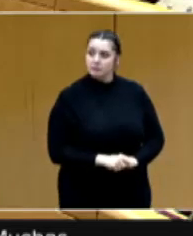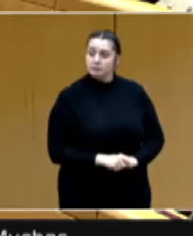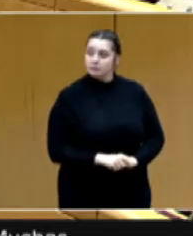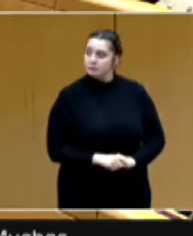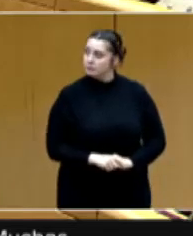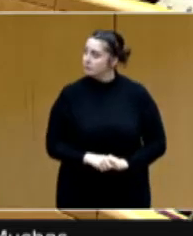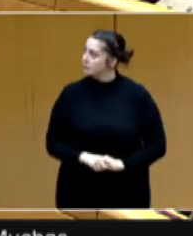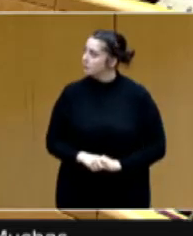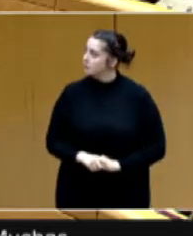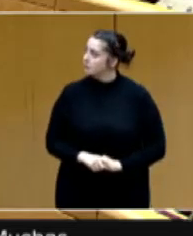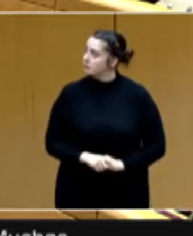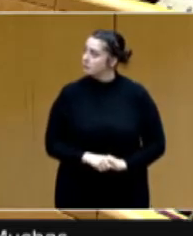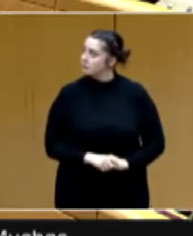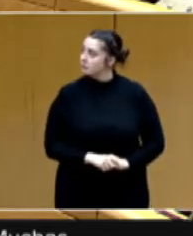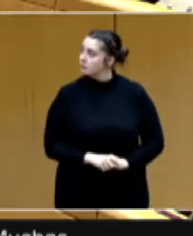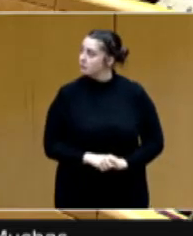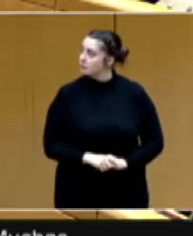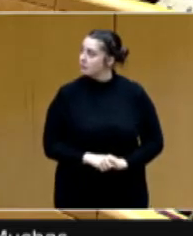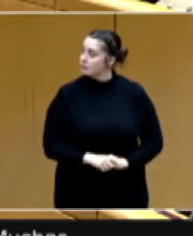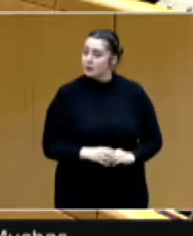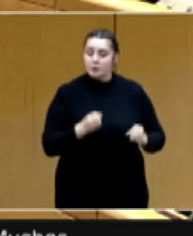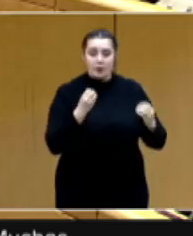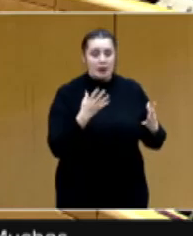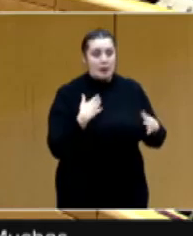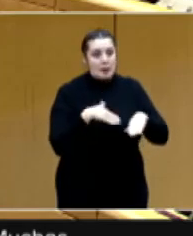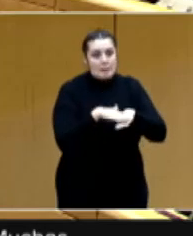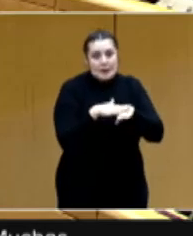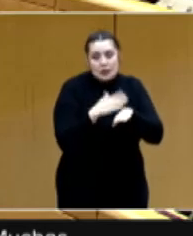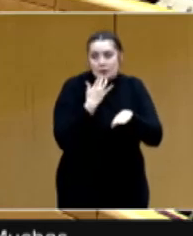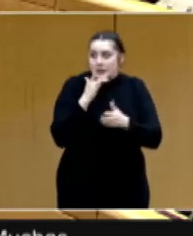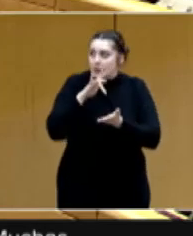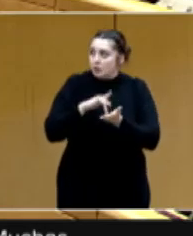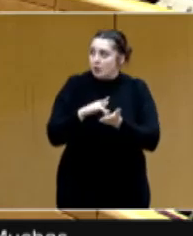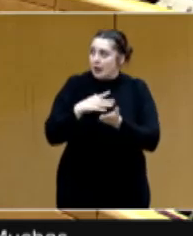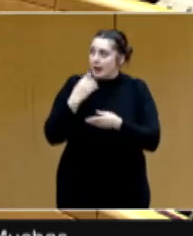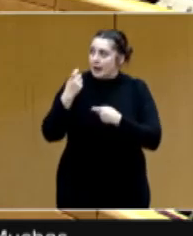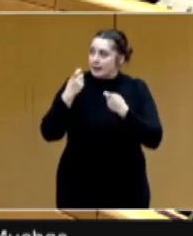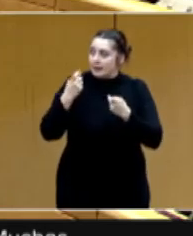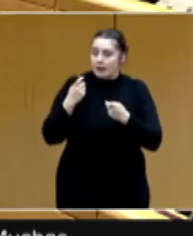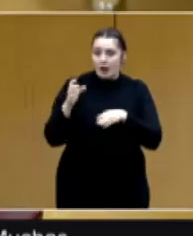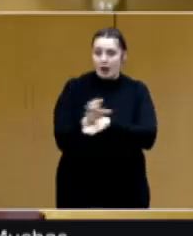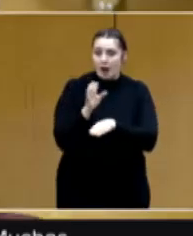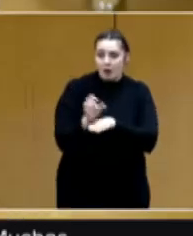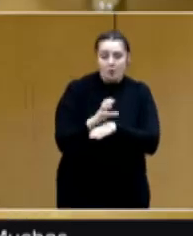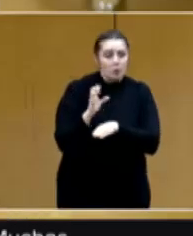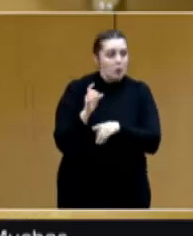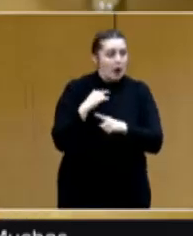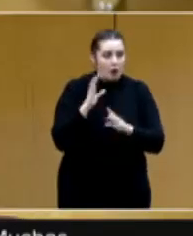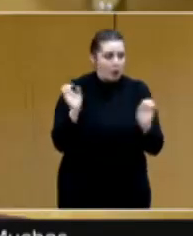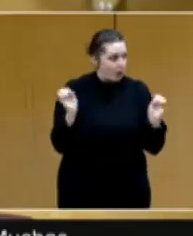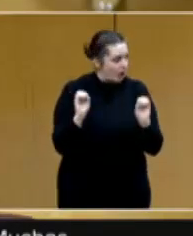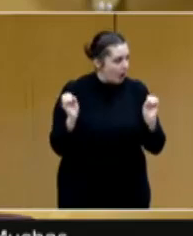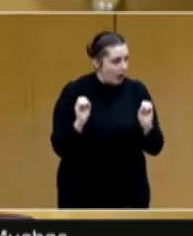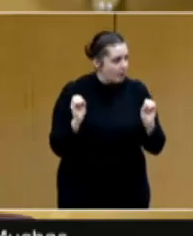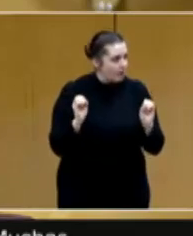contestamos un poco a la limón o los dos lamentos y en algún momento se ha podido entender jocosidad en absoluto yo